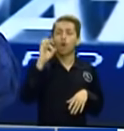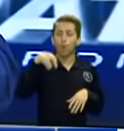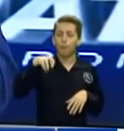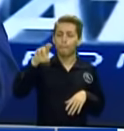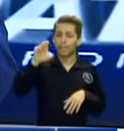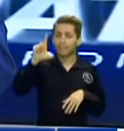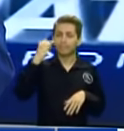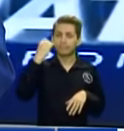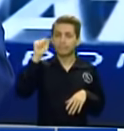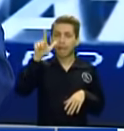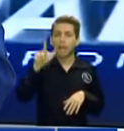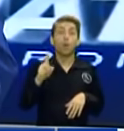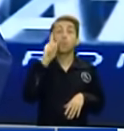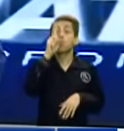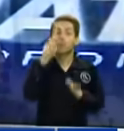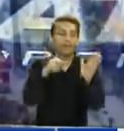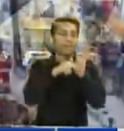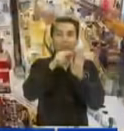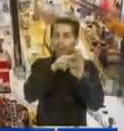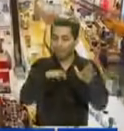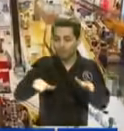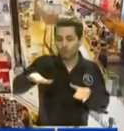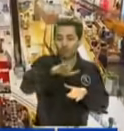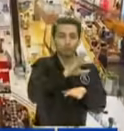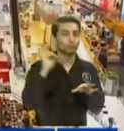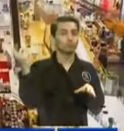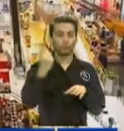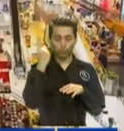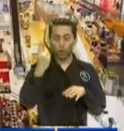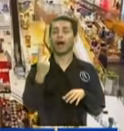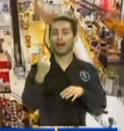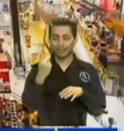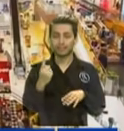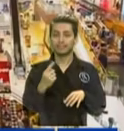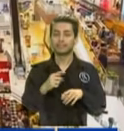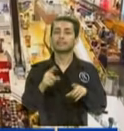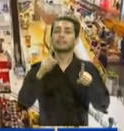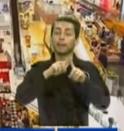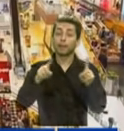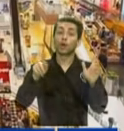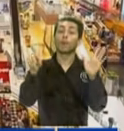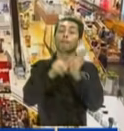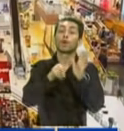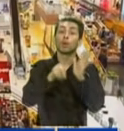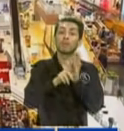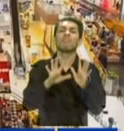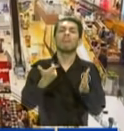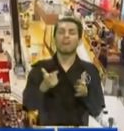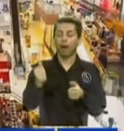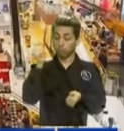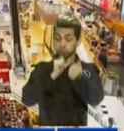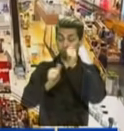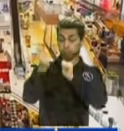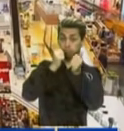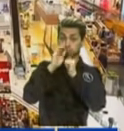problema. Y lo único que queda terminantemente prohibido es bares. Porque la mara cuando está chupando